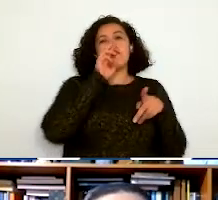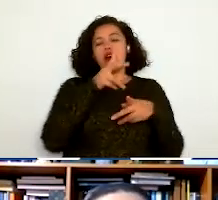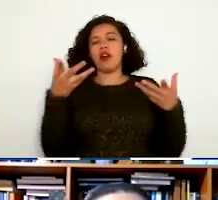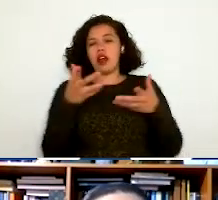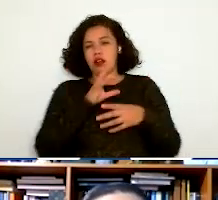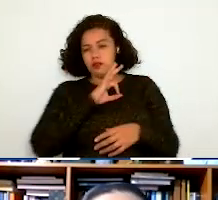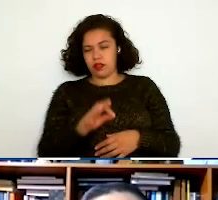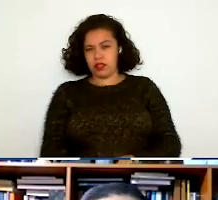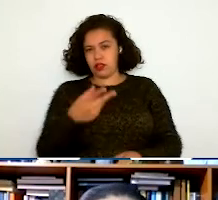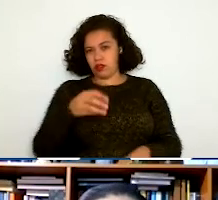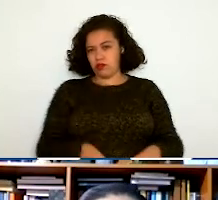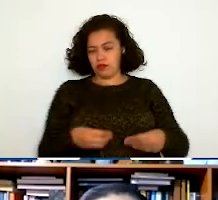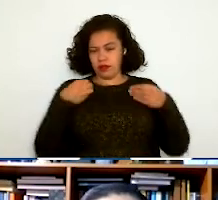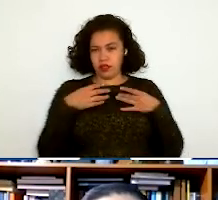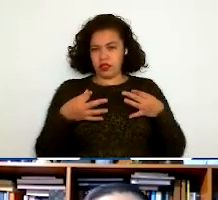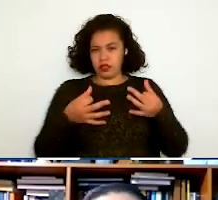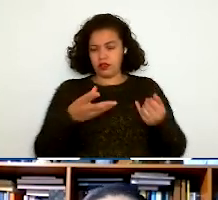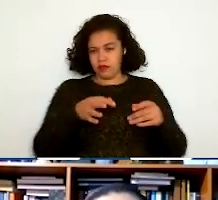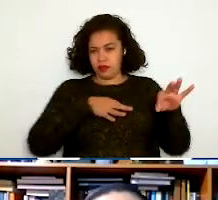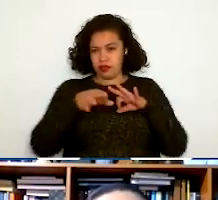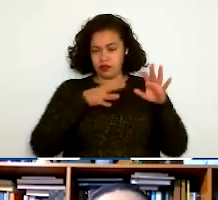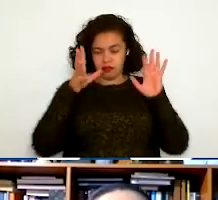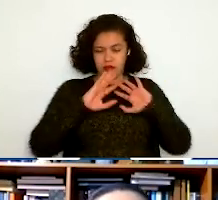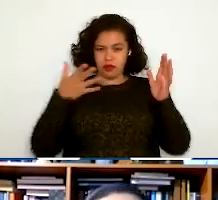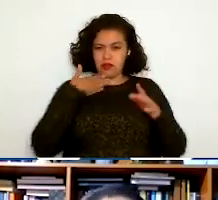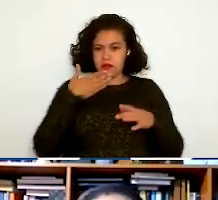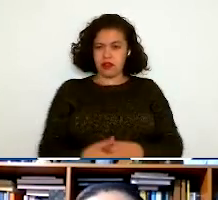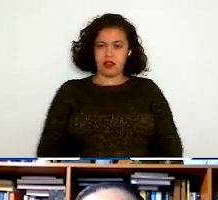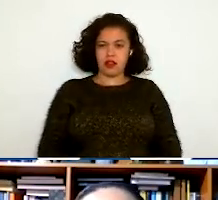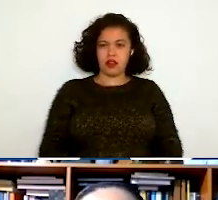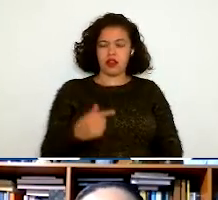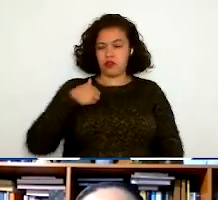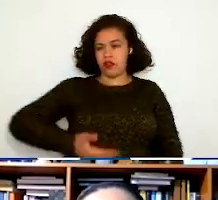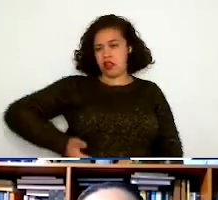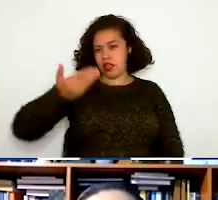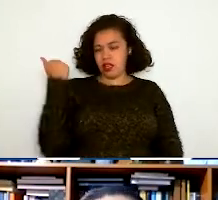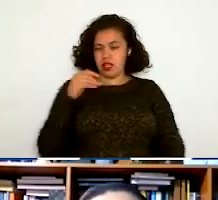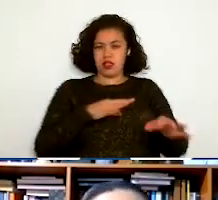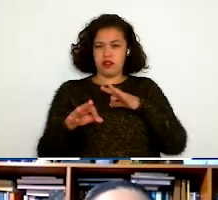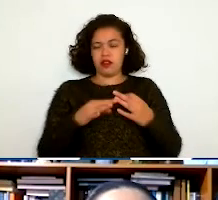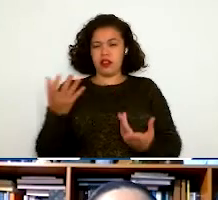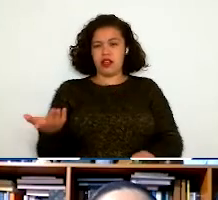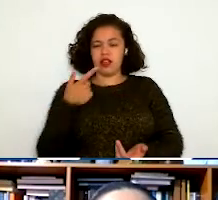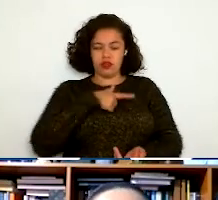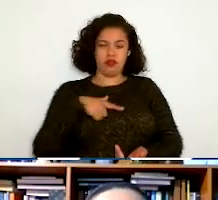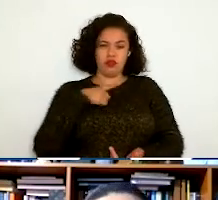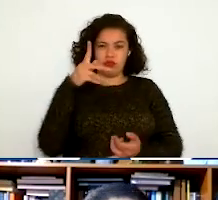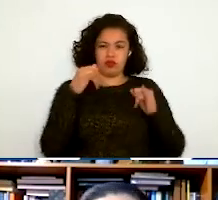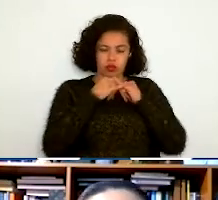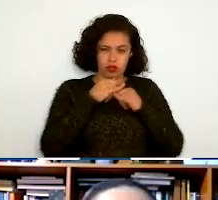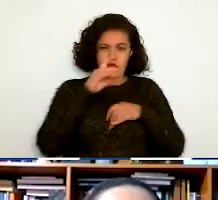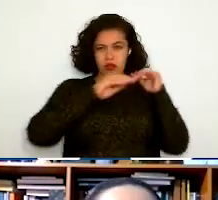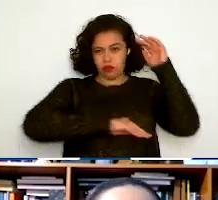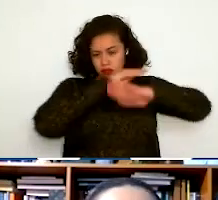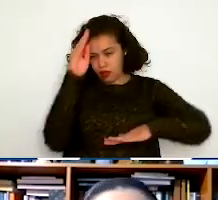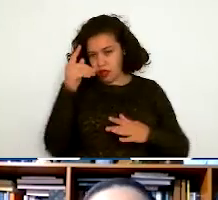su calidad de vida laboral. Y entonces, si yo tengo, ¿no?, trabajadores gustosos de estar en la institución, exitosos